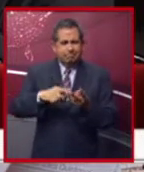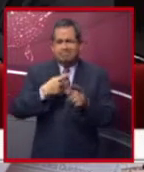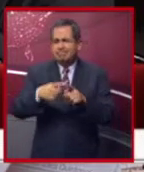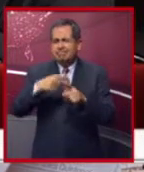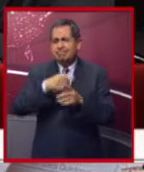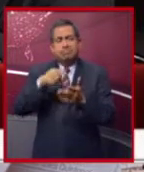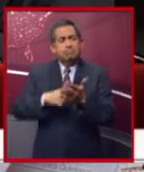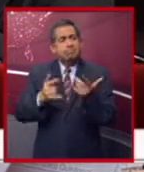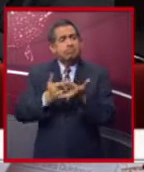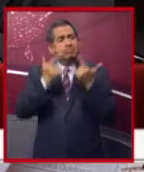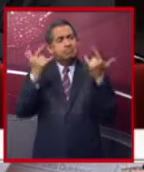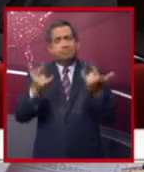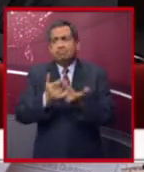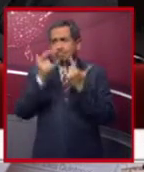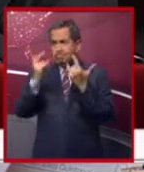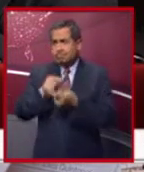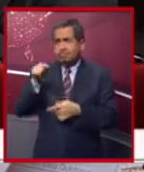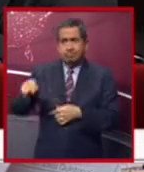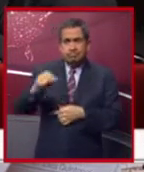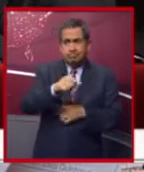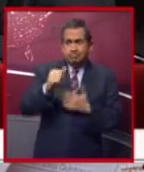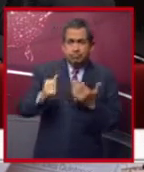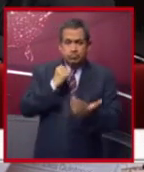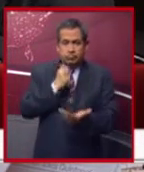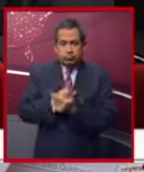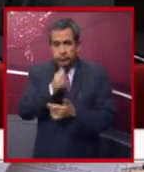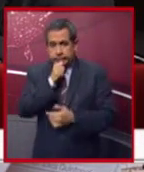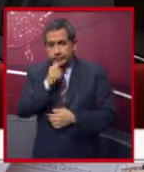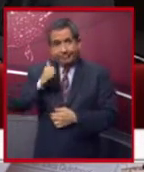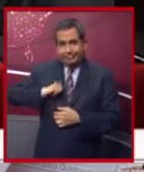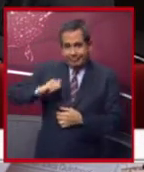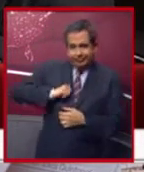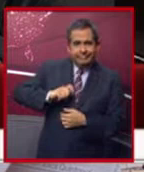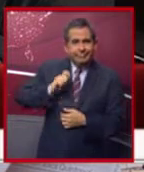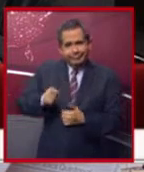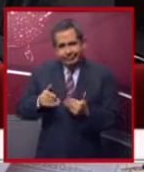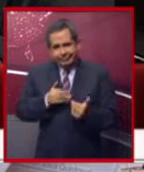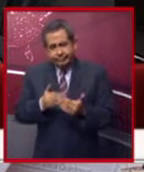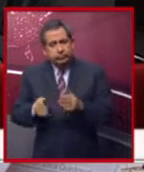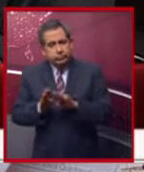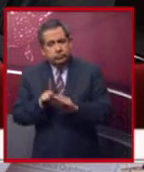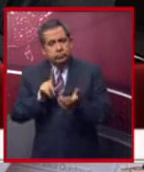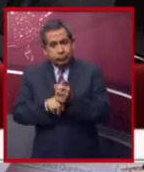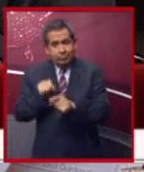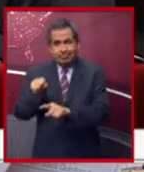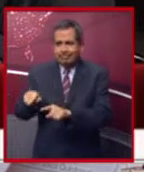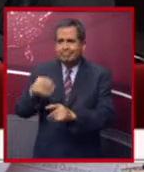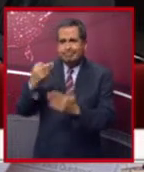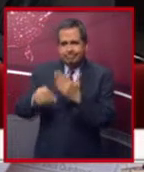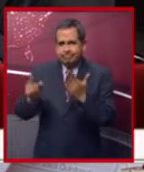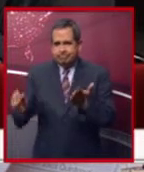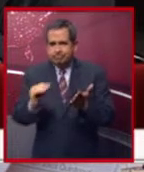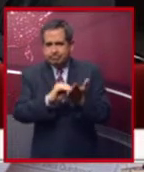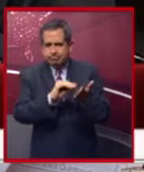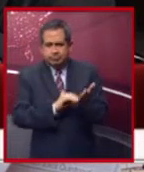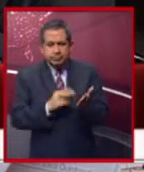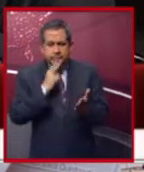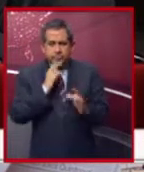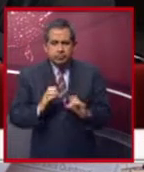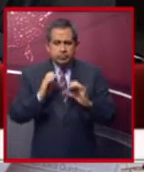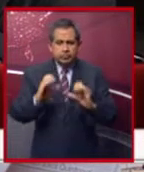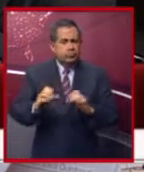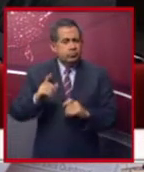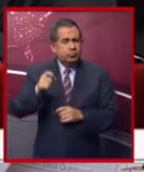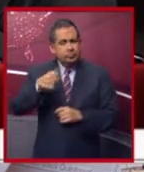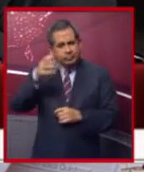espacios históricos en la urbe, y esta concepción que maneja la arquitecta Martínez Oralde me parece estupenda, de